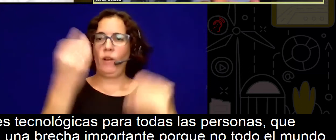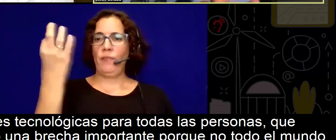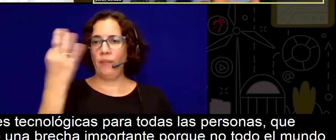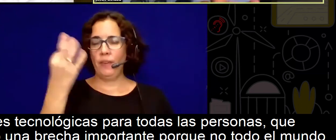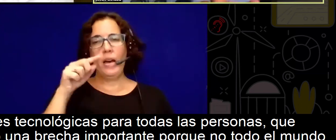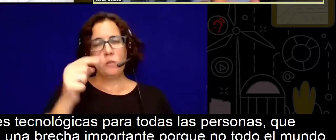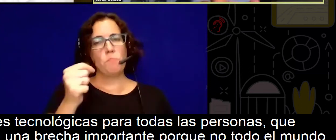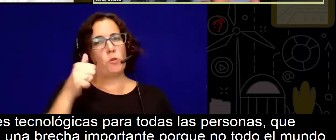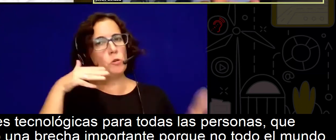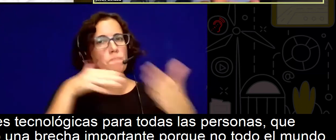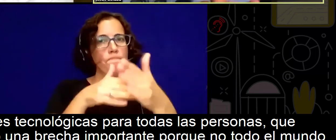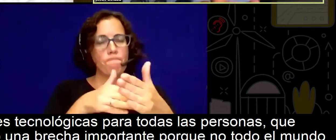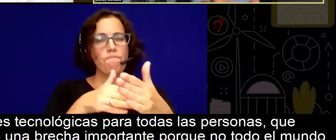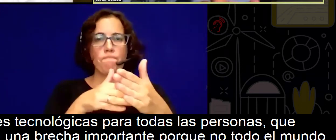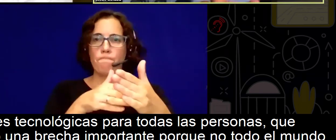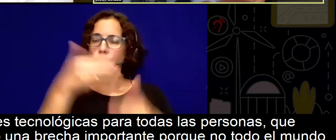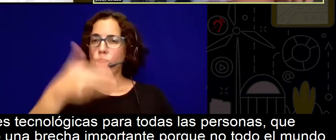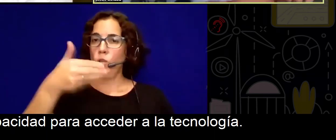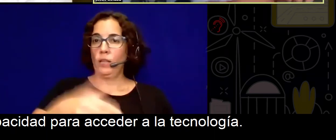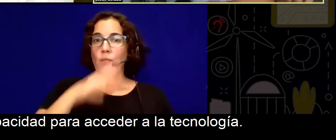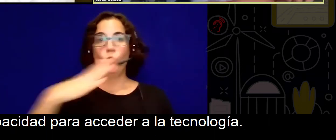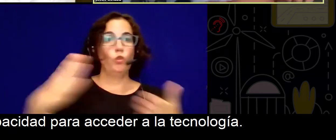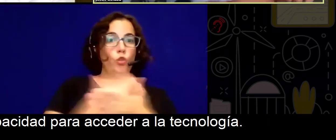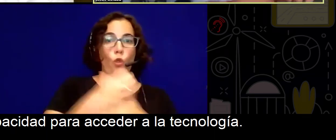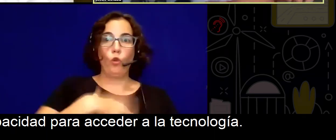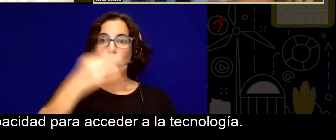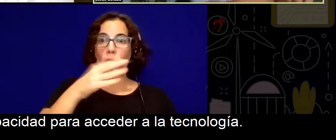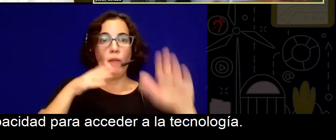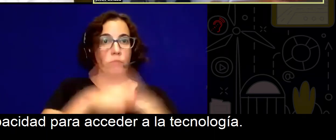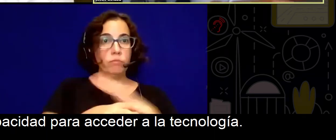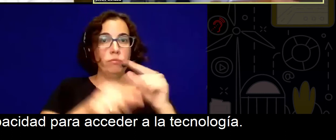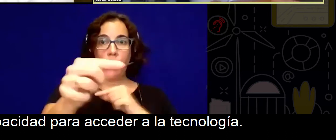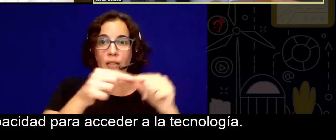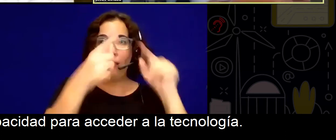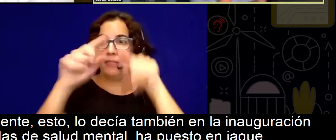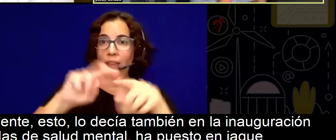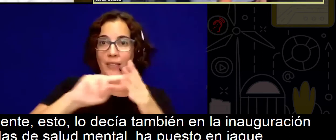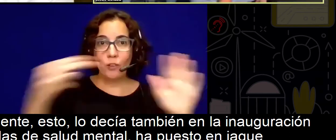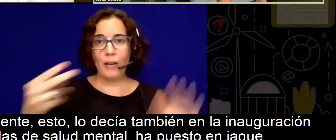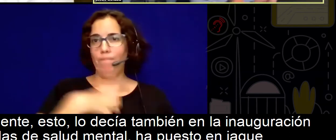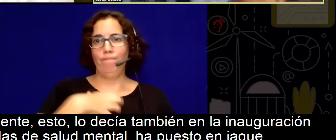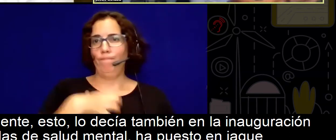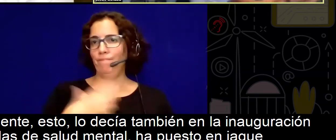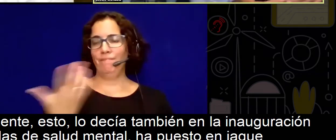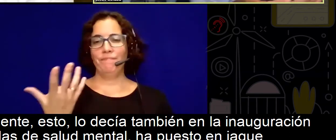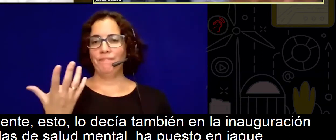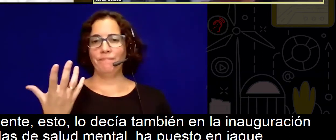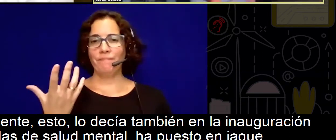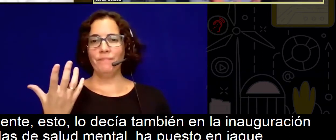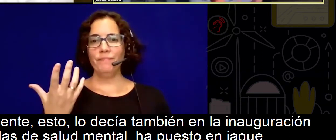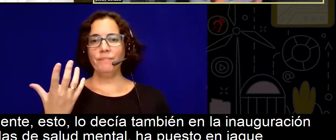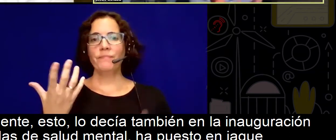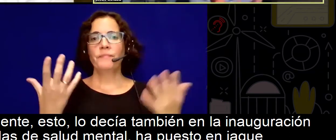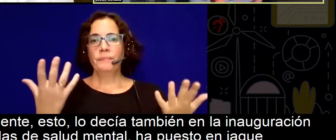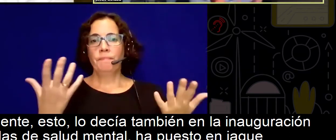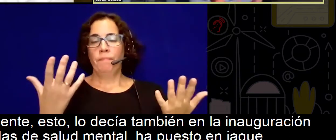y una brecha importante porque no todo el mundo tiene capacidad para acceder a la tecnología. En fin,